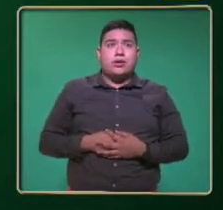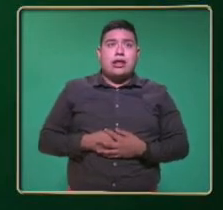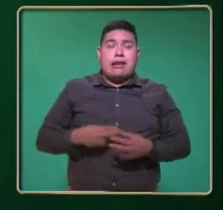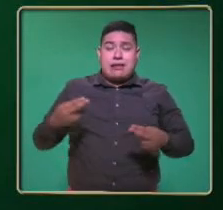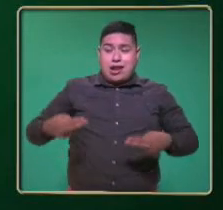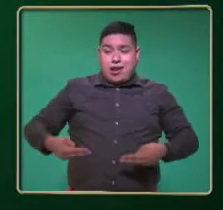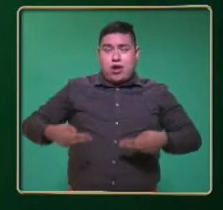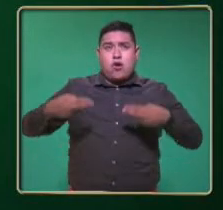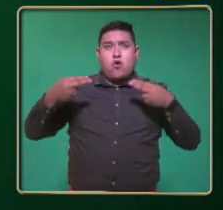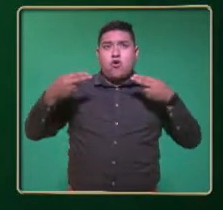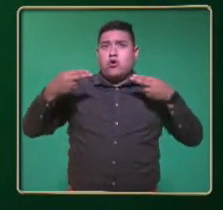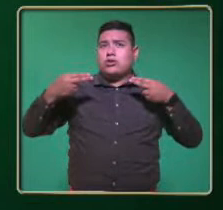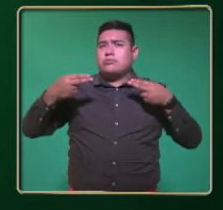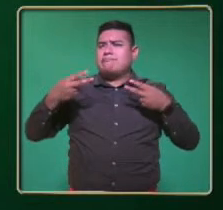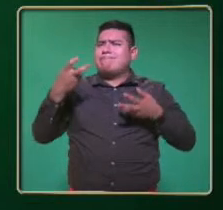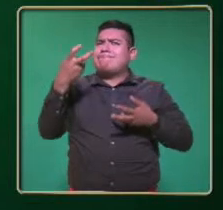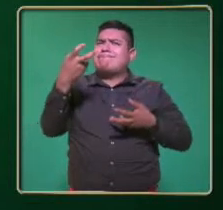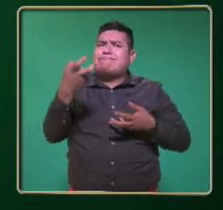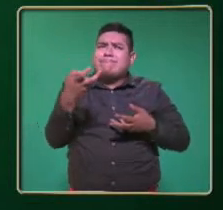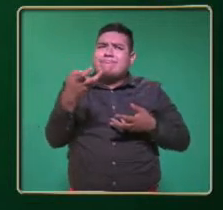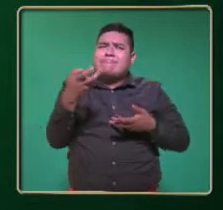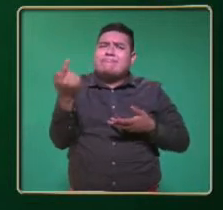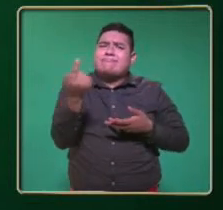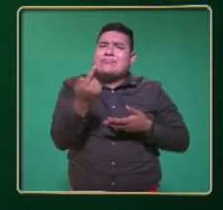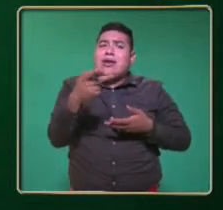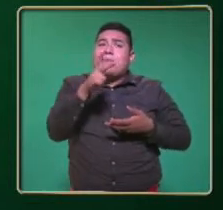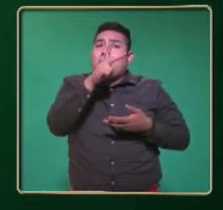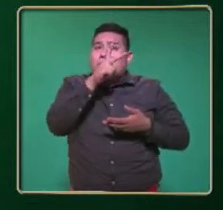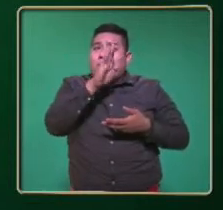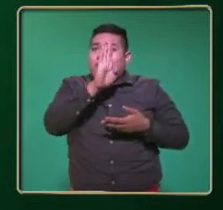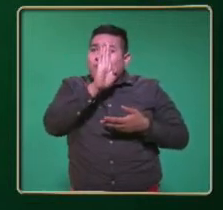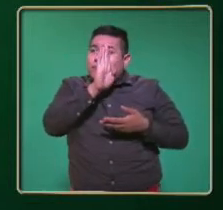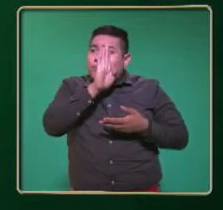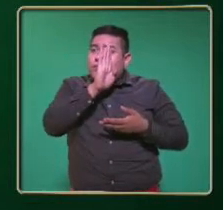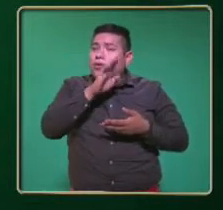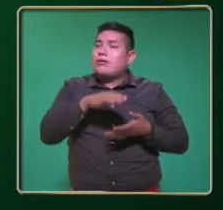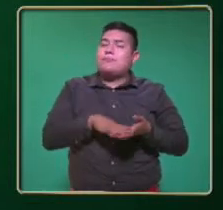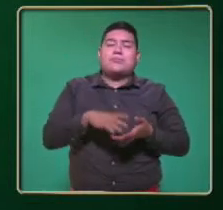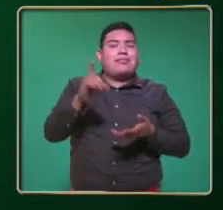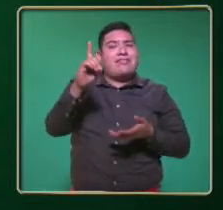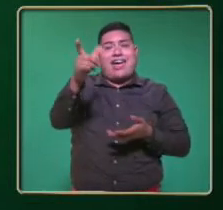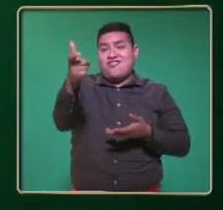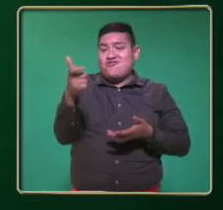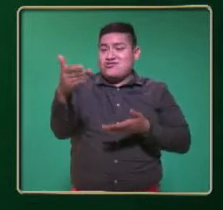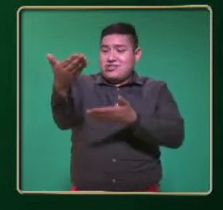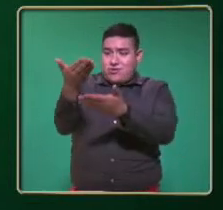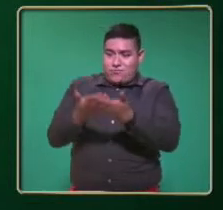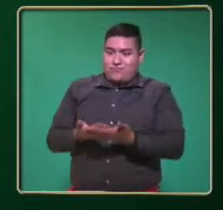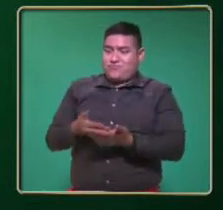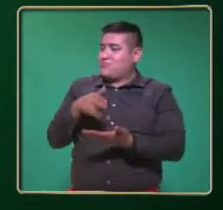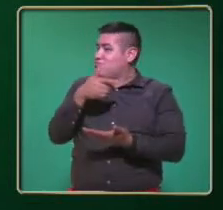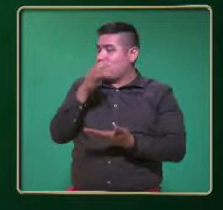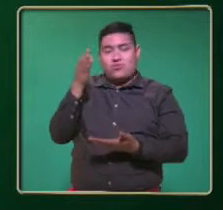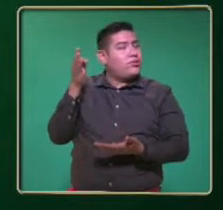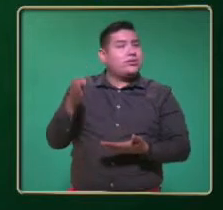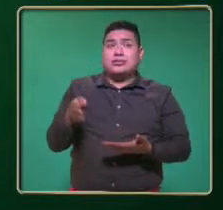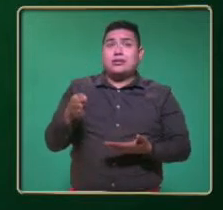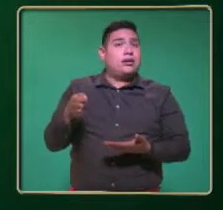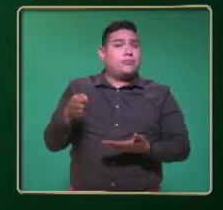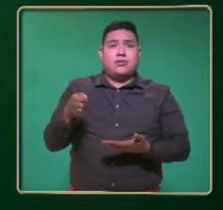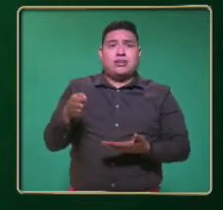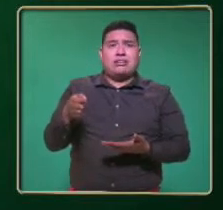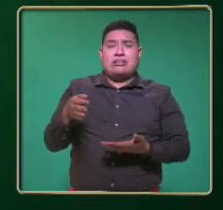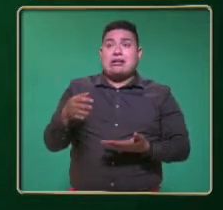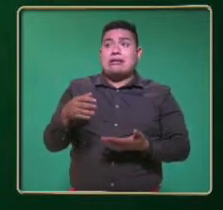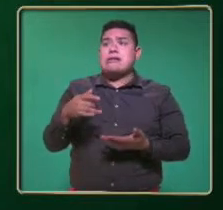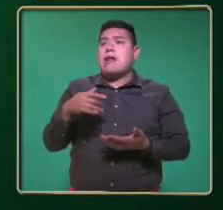negociación. En esta etapa, los padres, aunque no aceptan el diagnóstico al 100%, ya se sienten